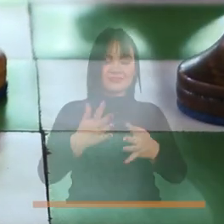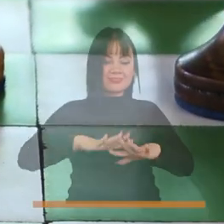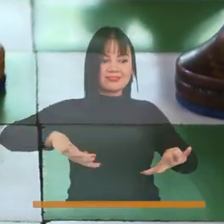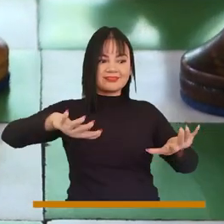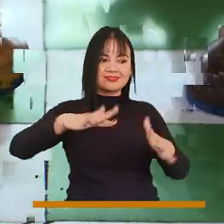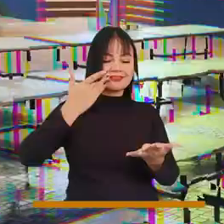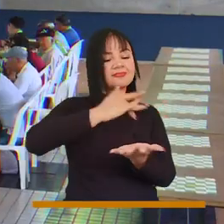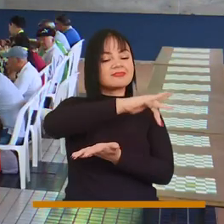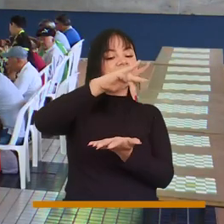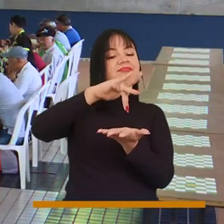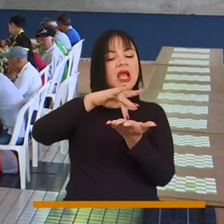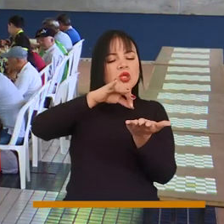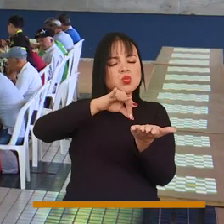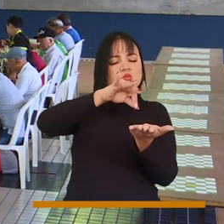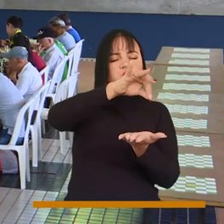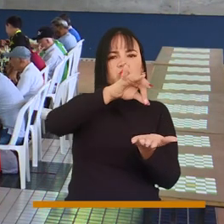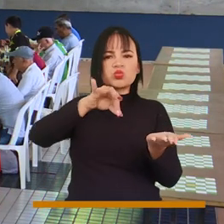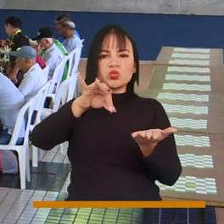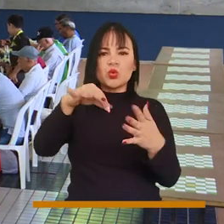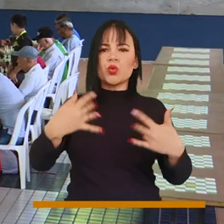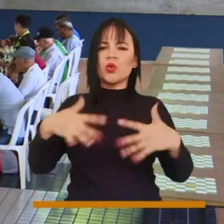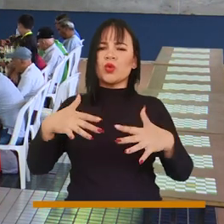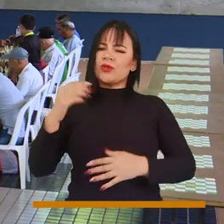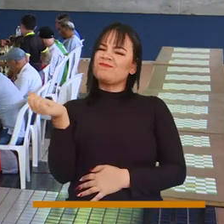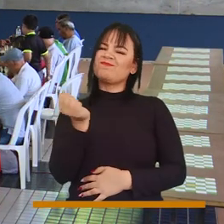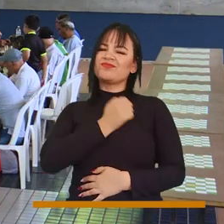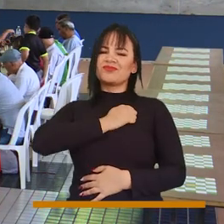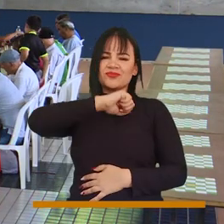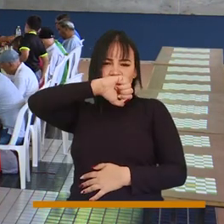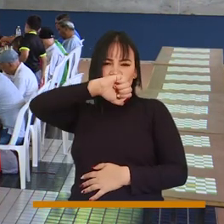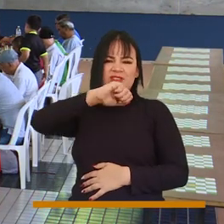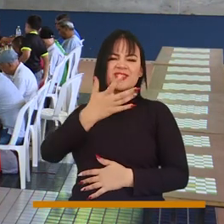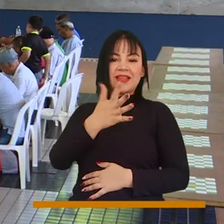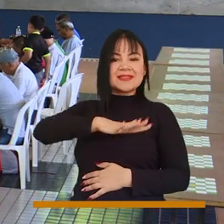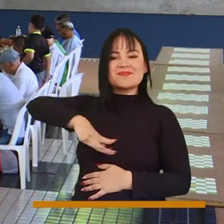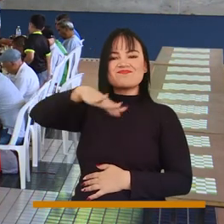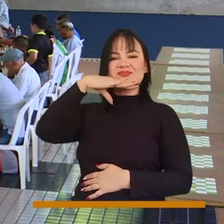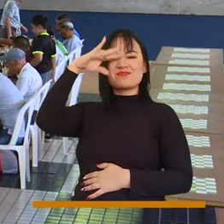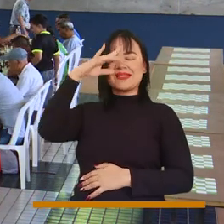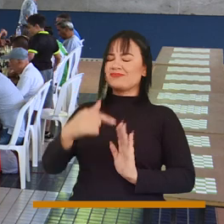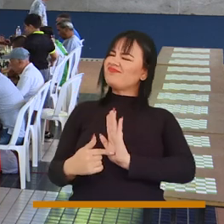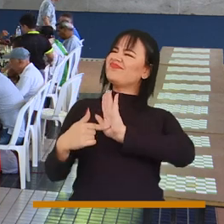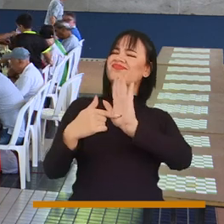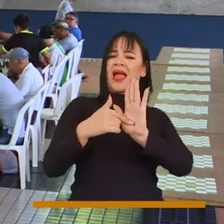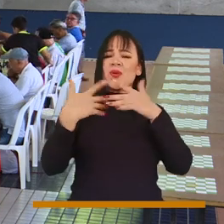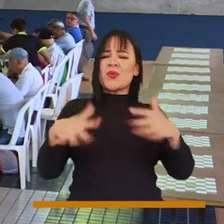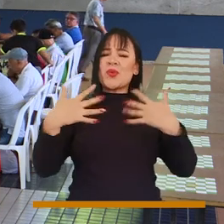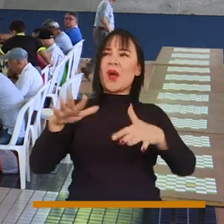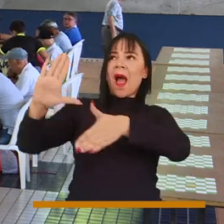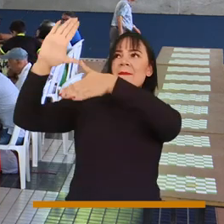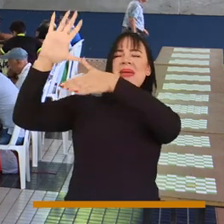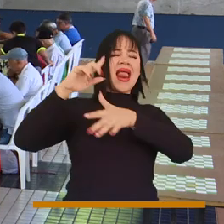El Parque del Ajedrez se debe mantener como un orgullo de la ciudad de Medellín. Sin duda alguna, el escenario